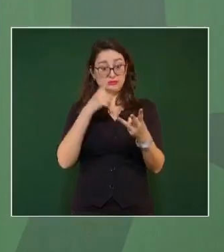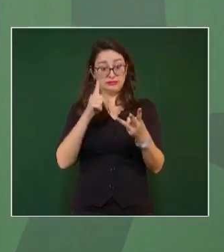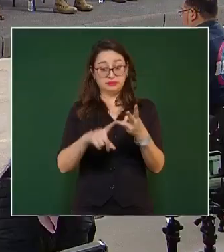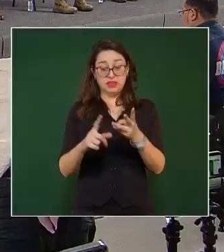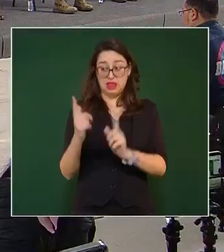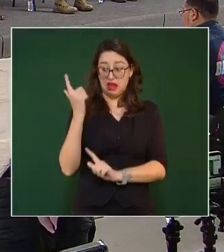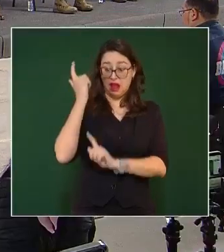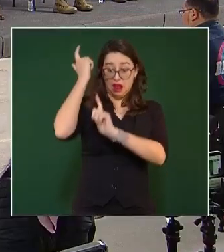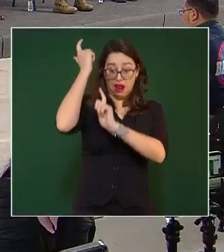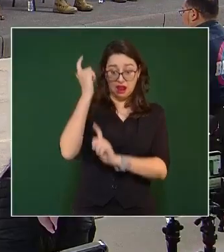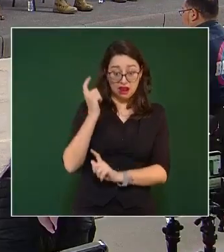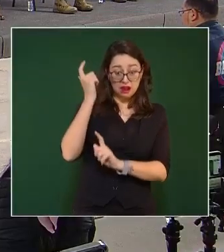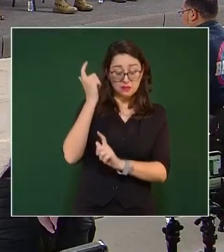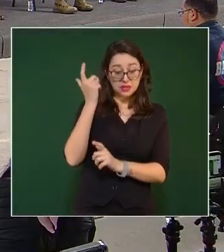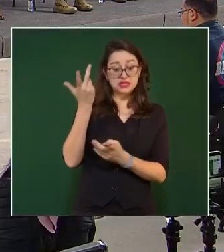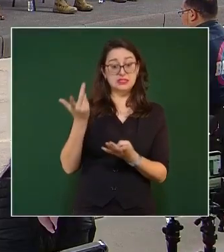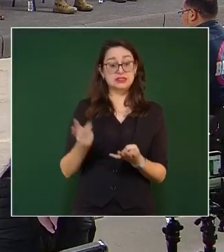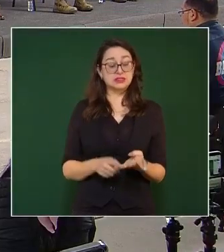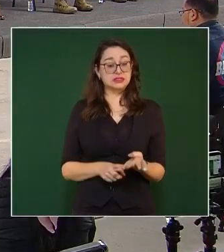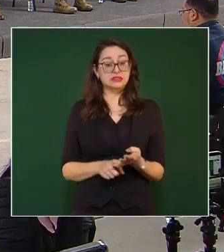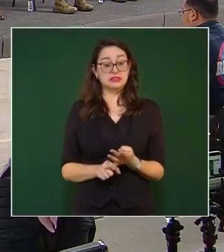contrabando de armas,